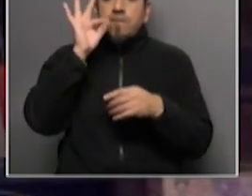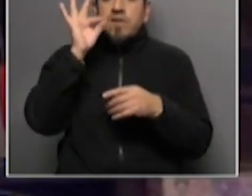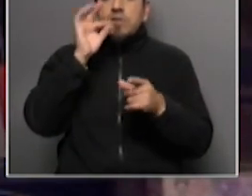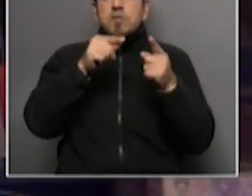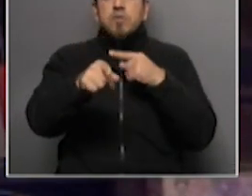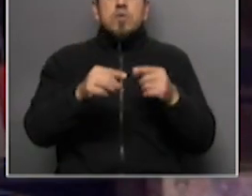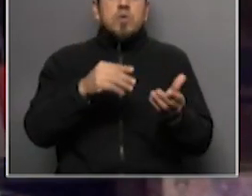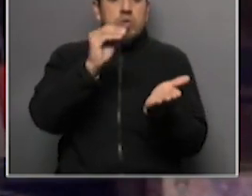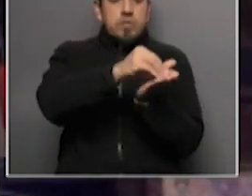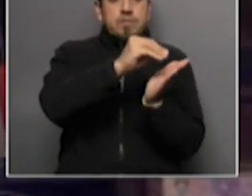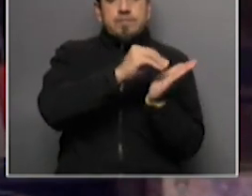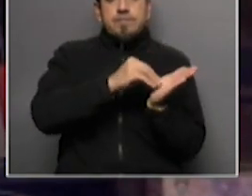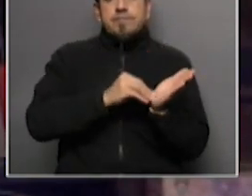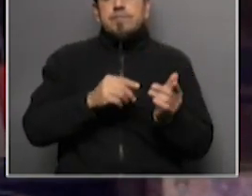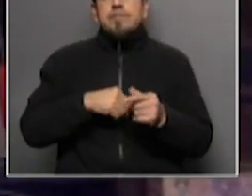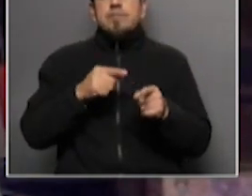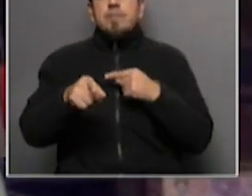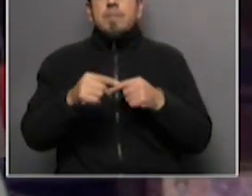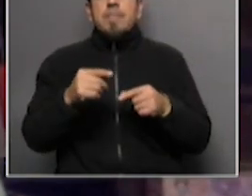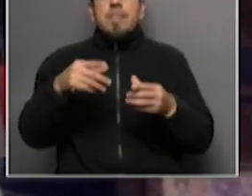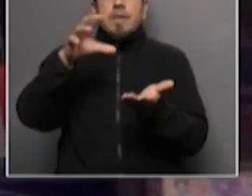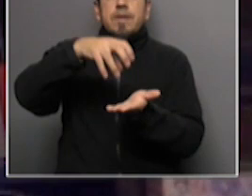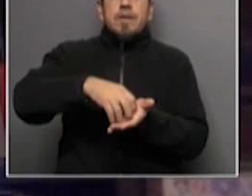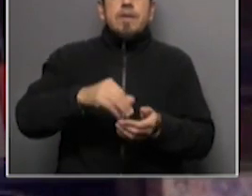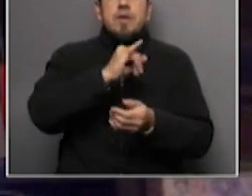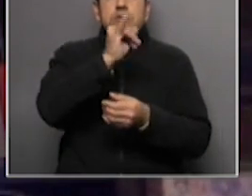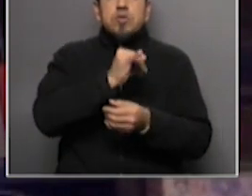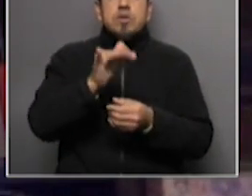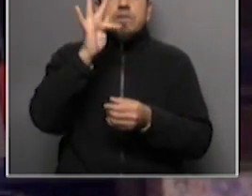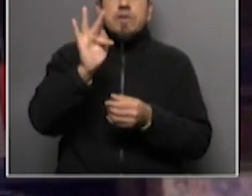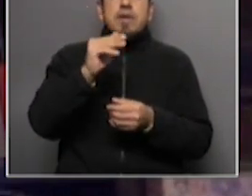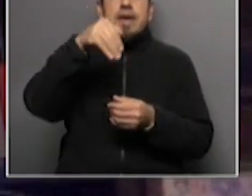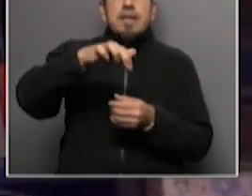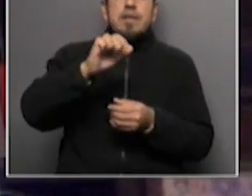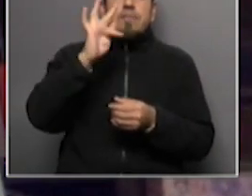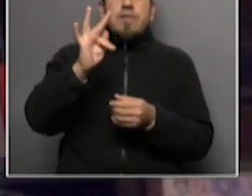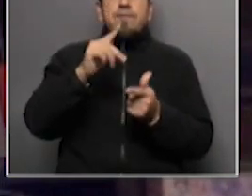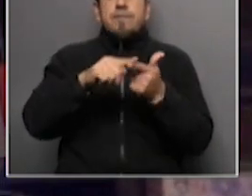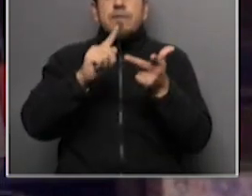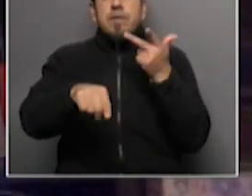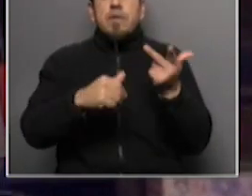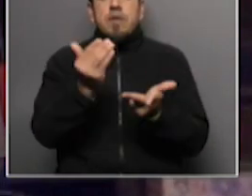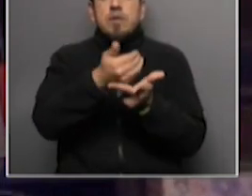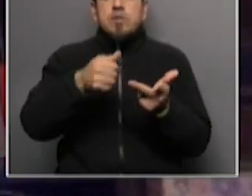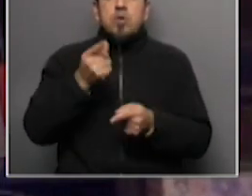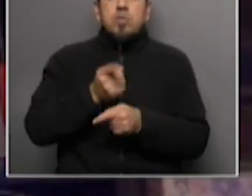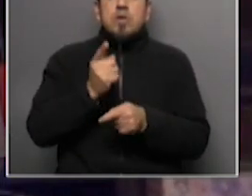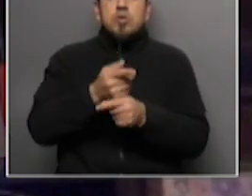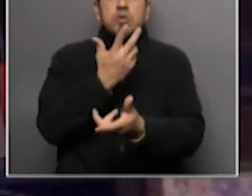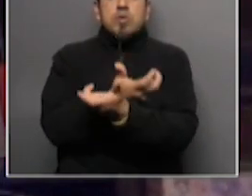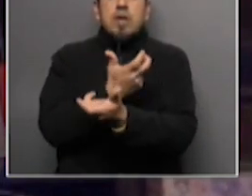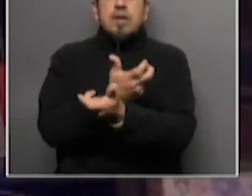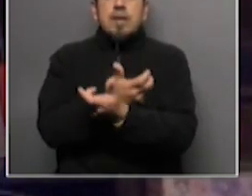cannabis. Me refiero a la creación de la Dirección Nacional de Zonas Francas en el MEF, a la eliminación de la obligación de ANCAP de